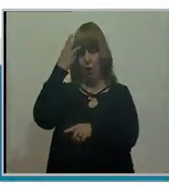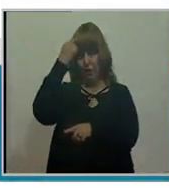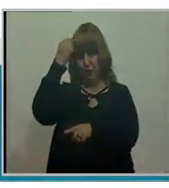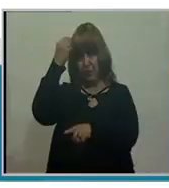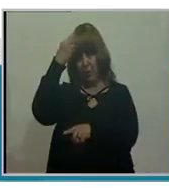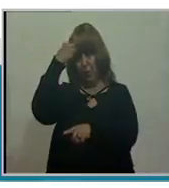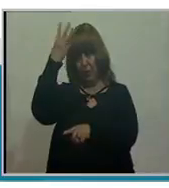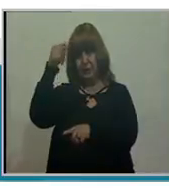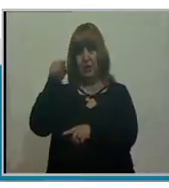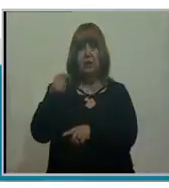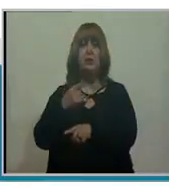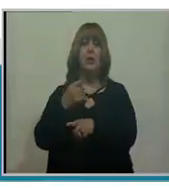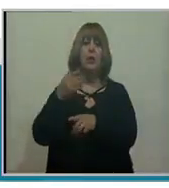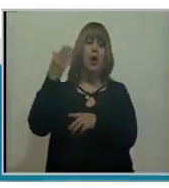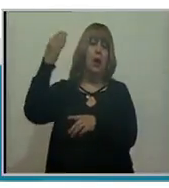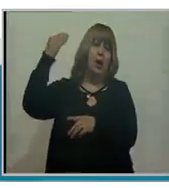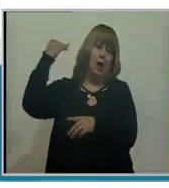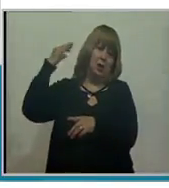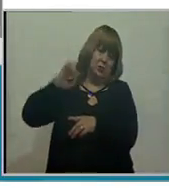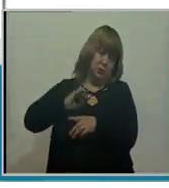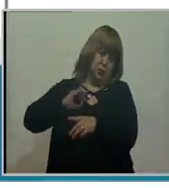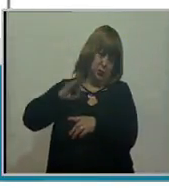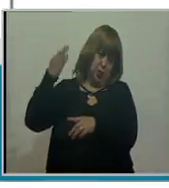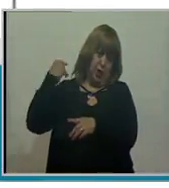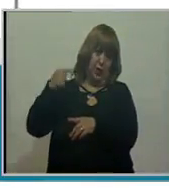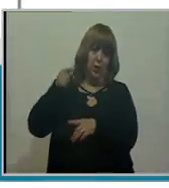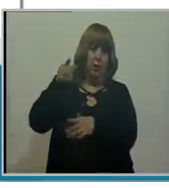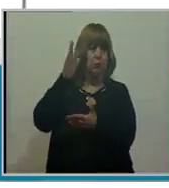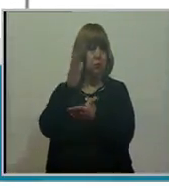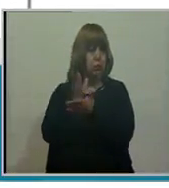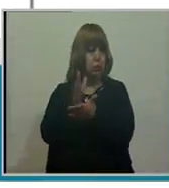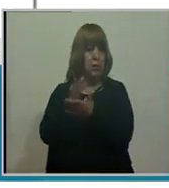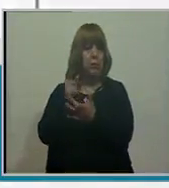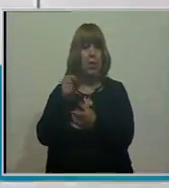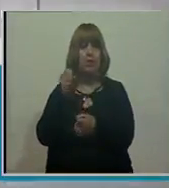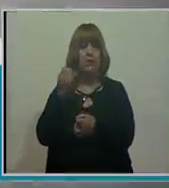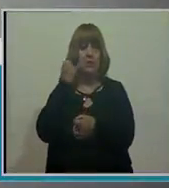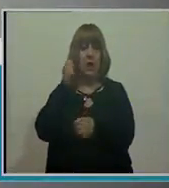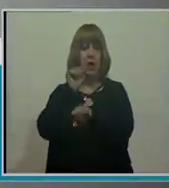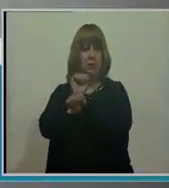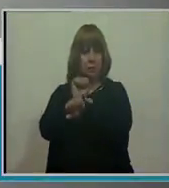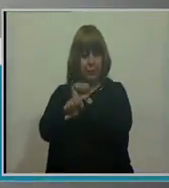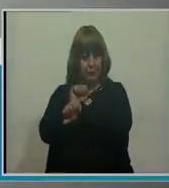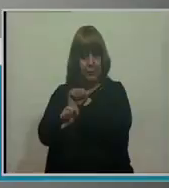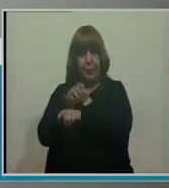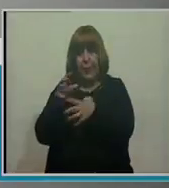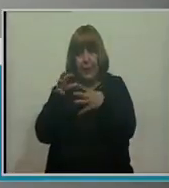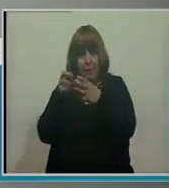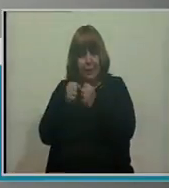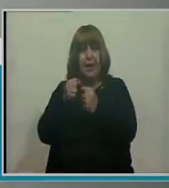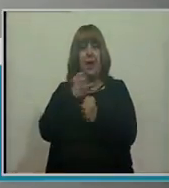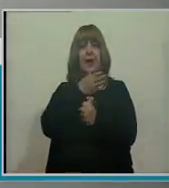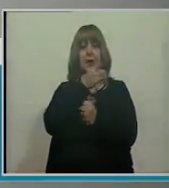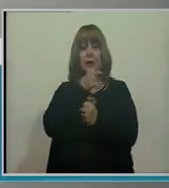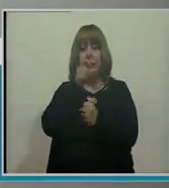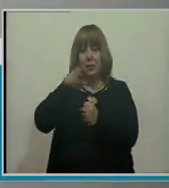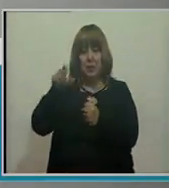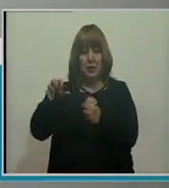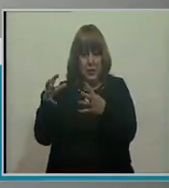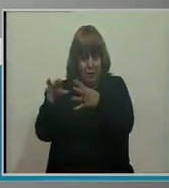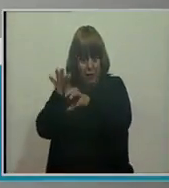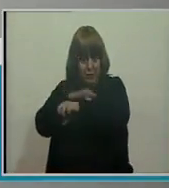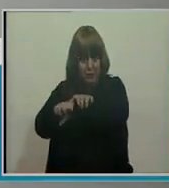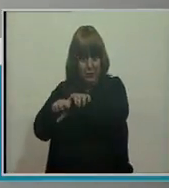durante la última dictadura. En su caso, está procesado por la privación ilegítima de libertad de 14 personas y la imposición